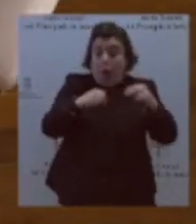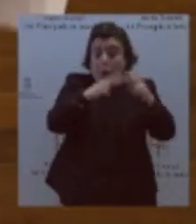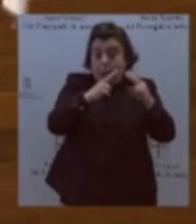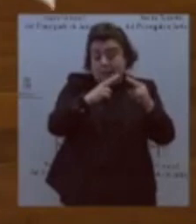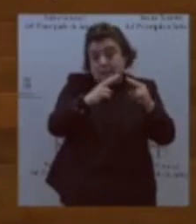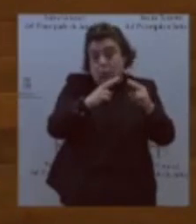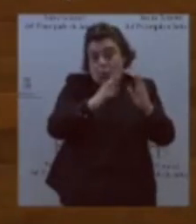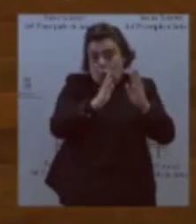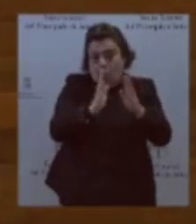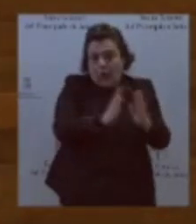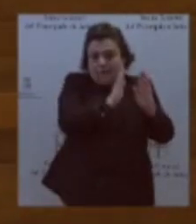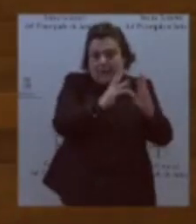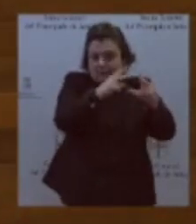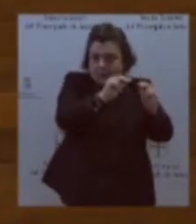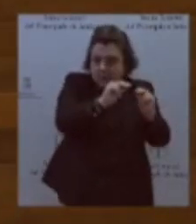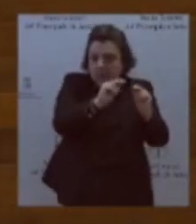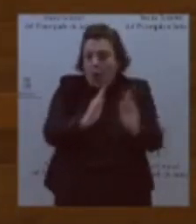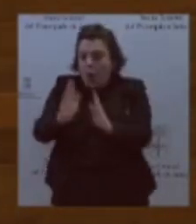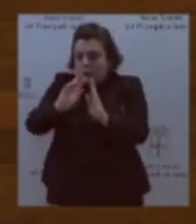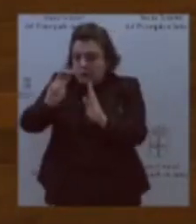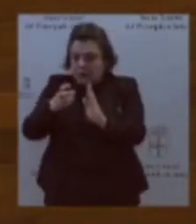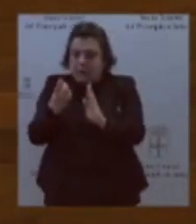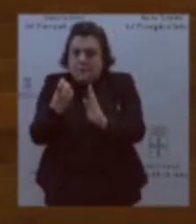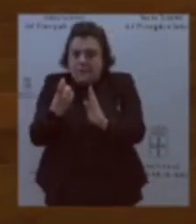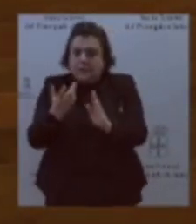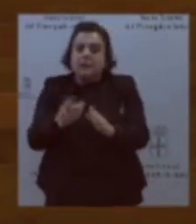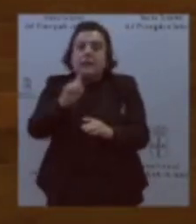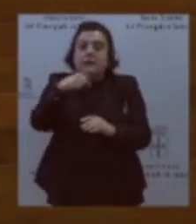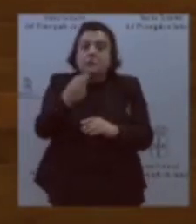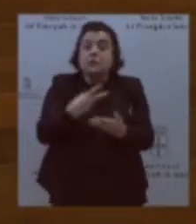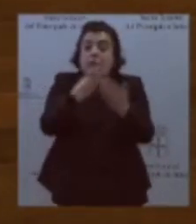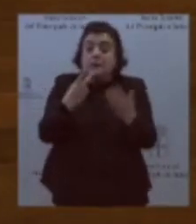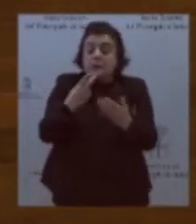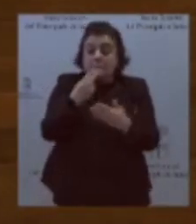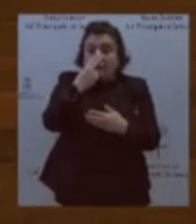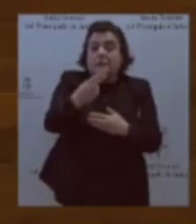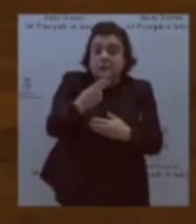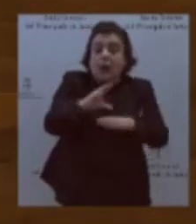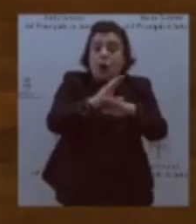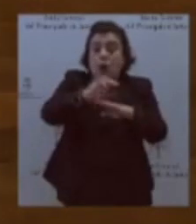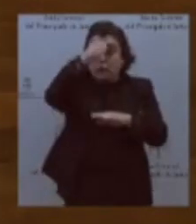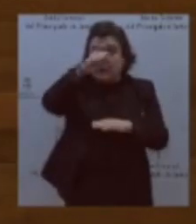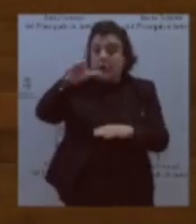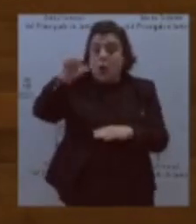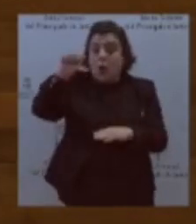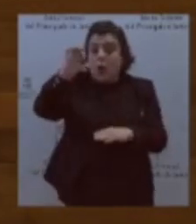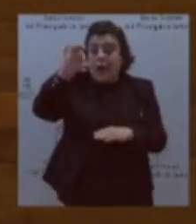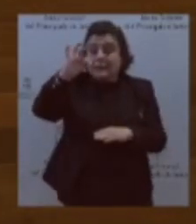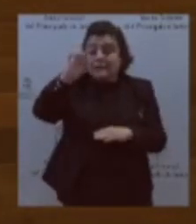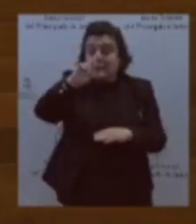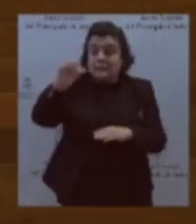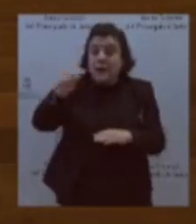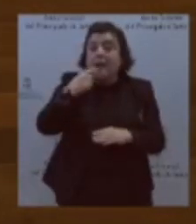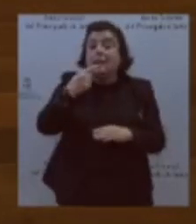2017, nueva visita política, ahí el consejero Lastra, donde ya dicen el soterramiento de las vías de Langreo finalizará en marzo del